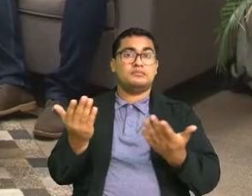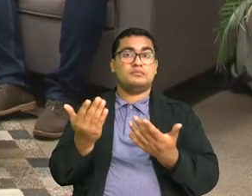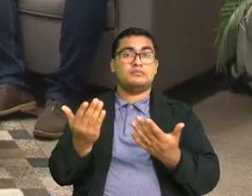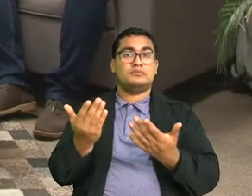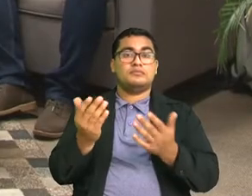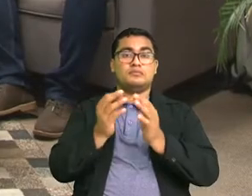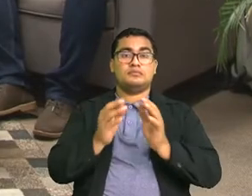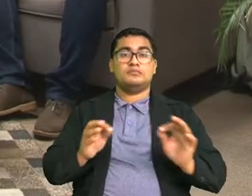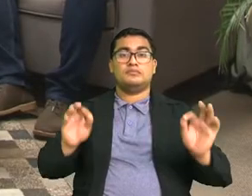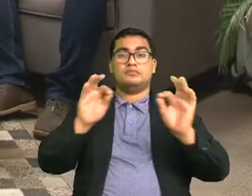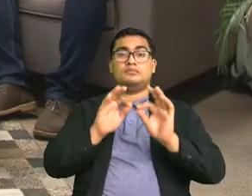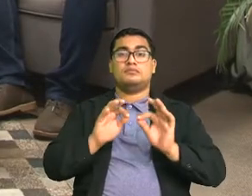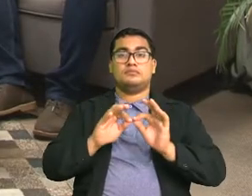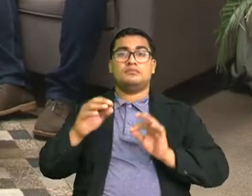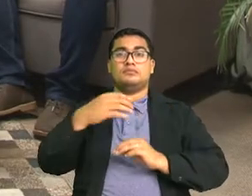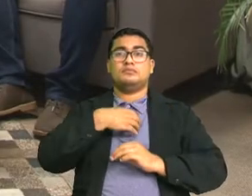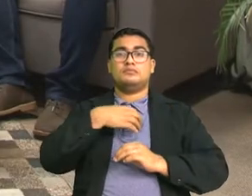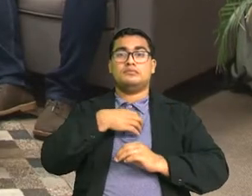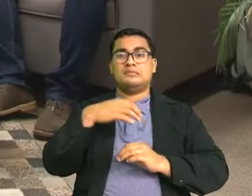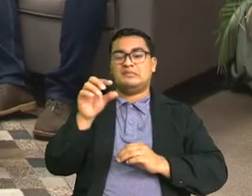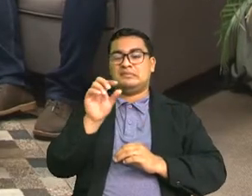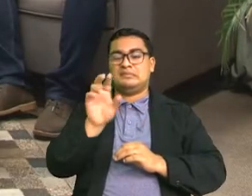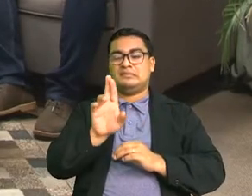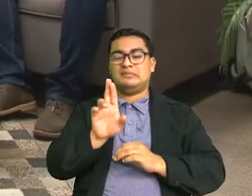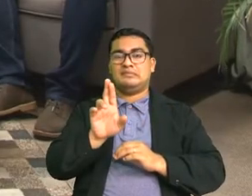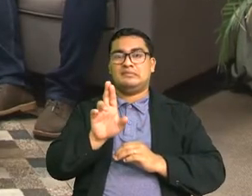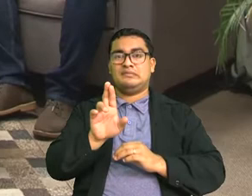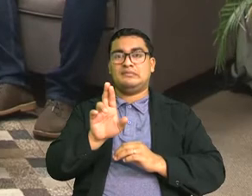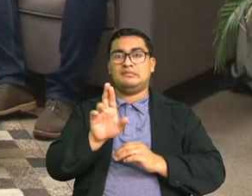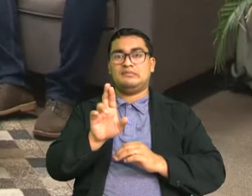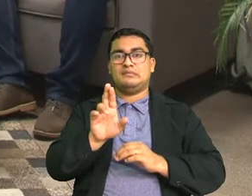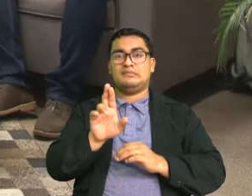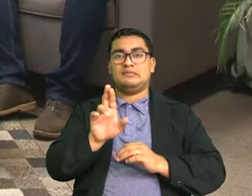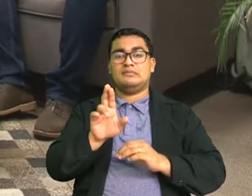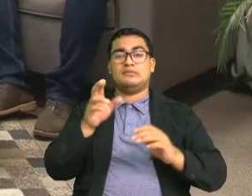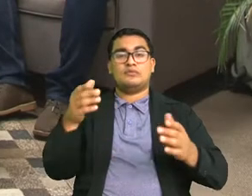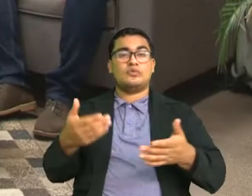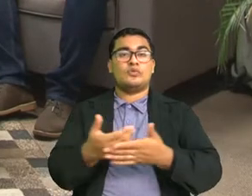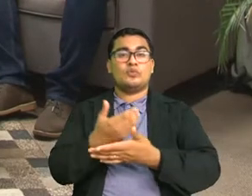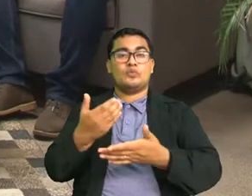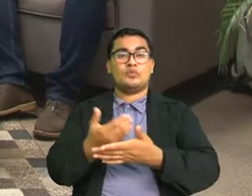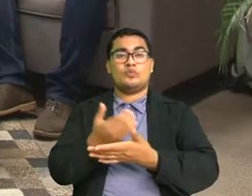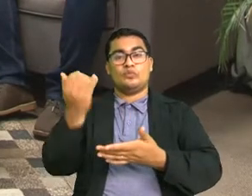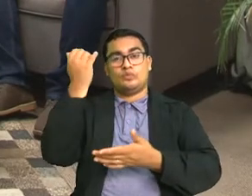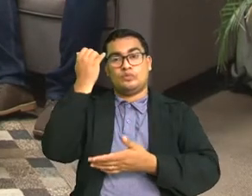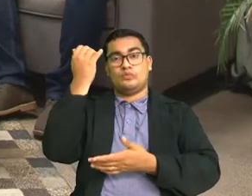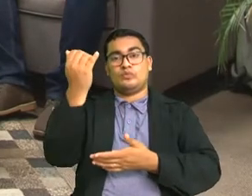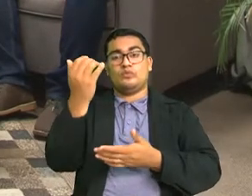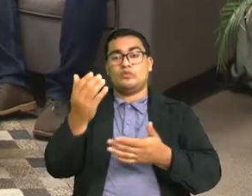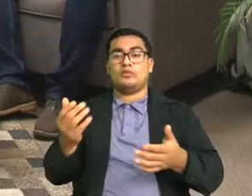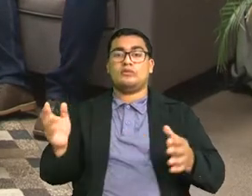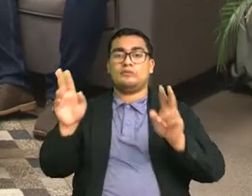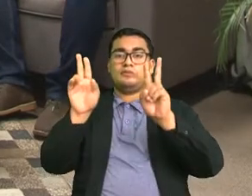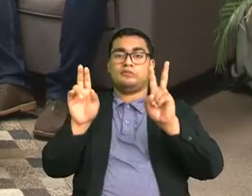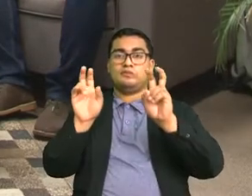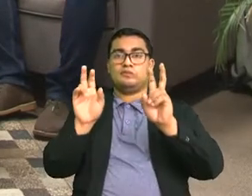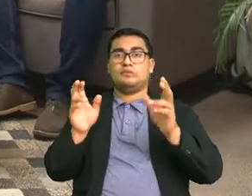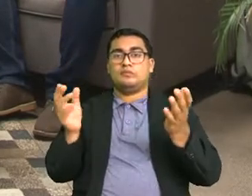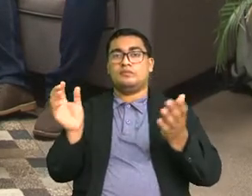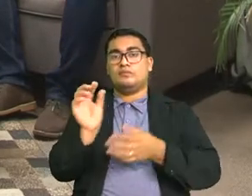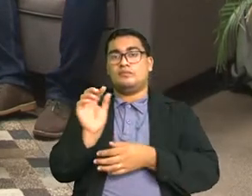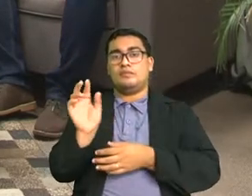número principal nuestro es frijol tratar de integrarlo a esto en el tema de producción de